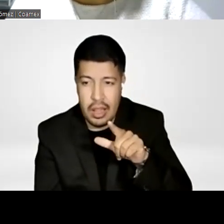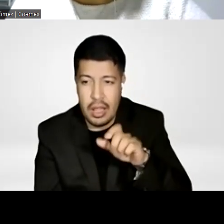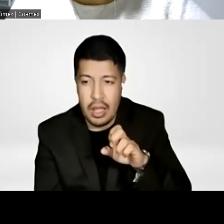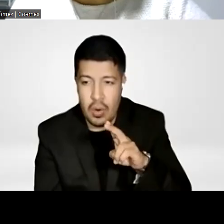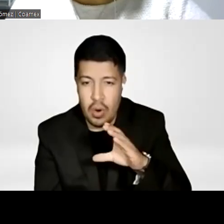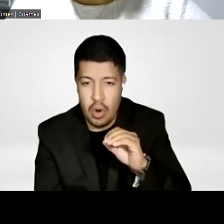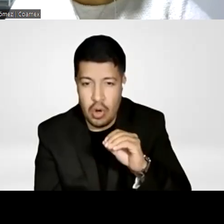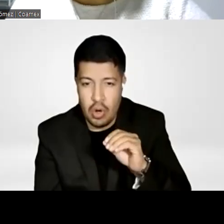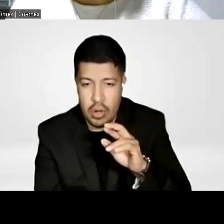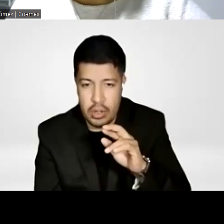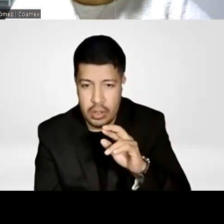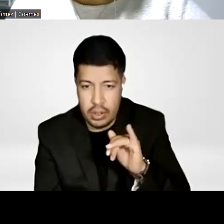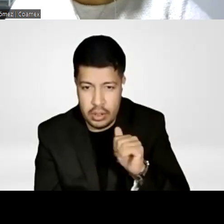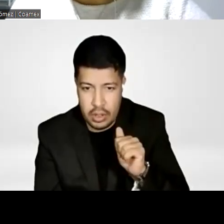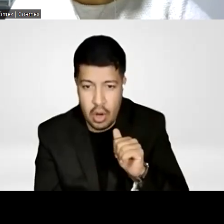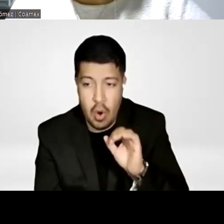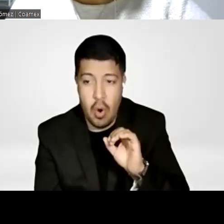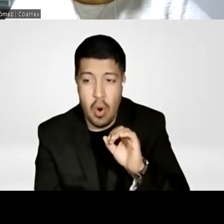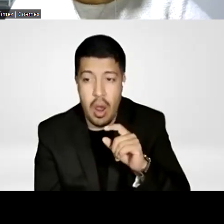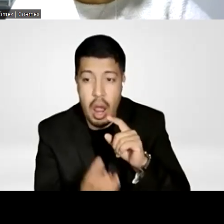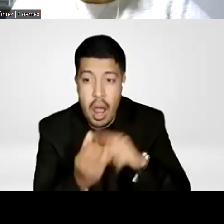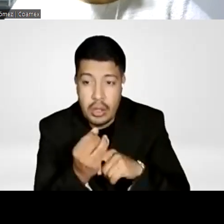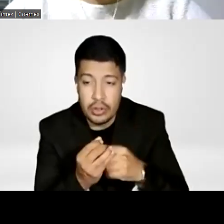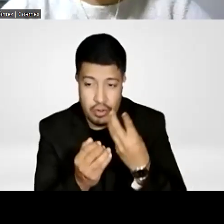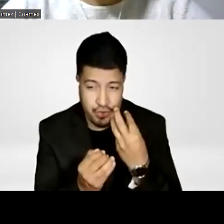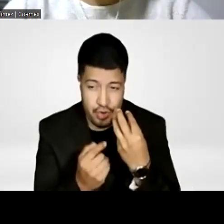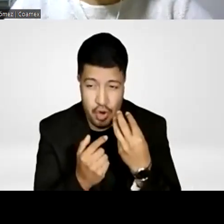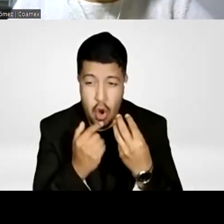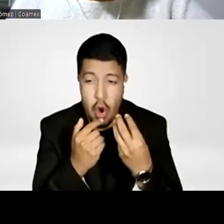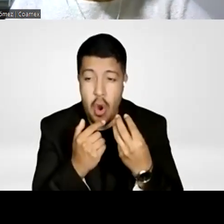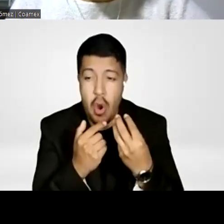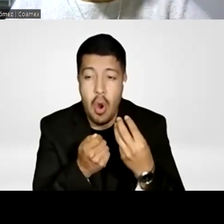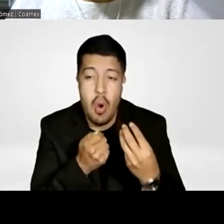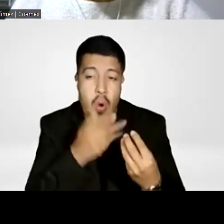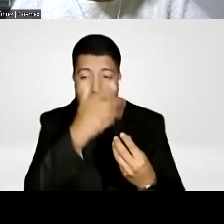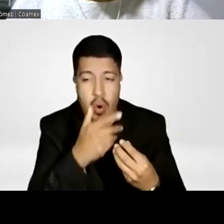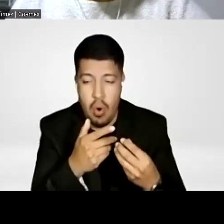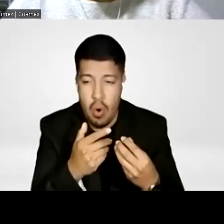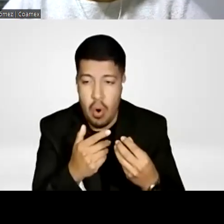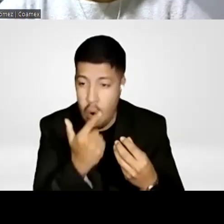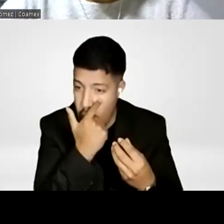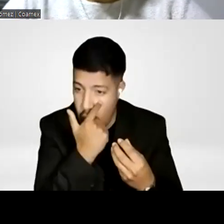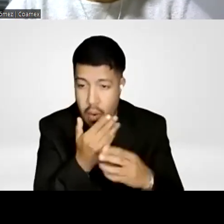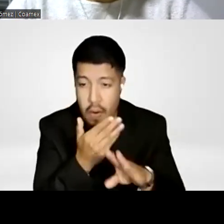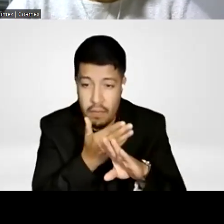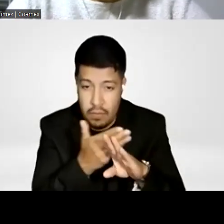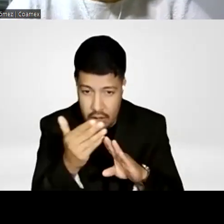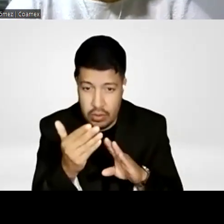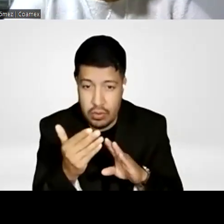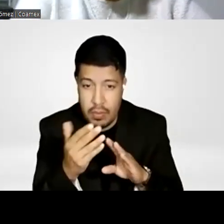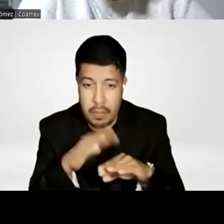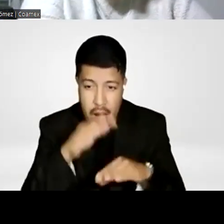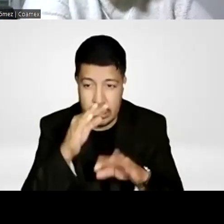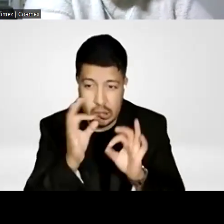este reflejo de fondo de ojo blanco, y son más bien signos y síntomas oculares más que los que menciona en